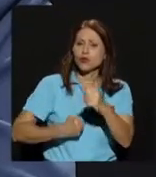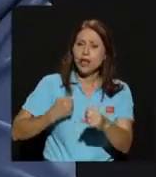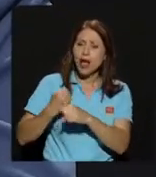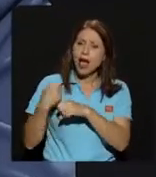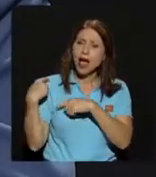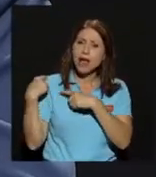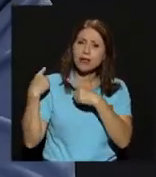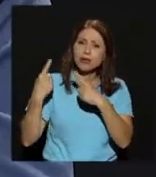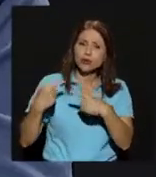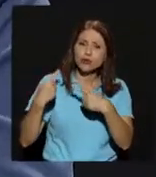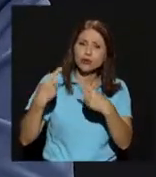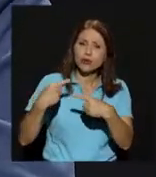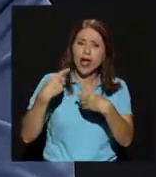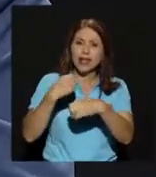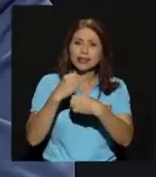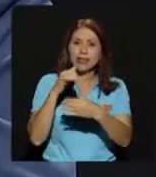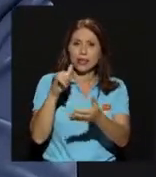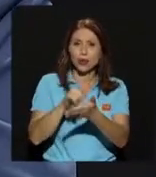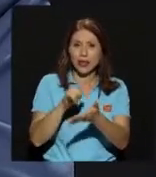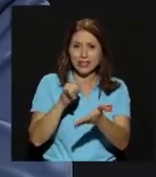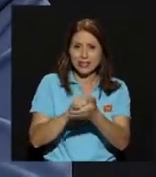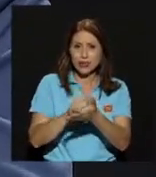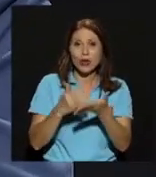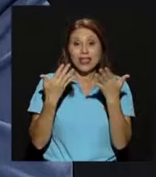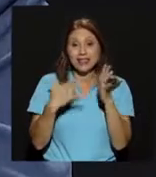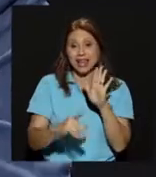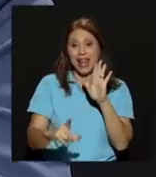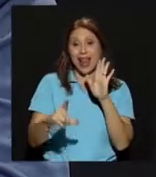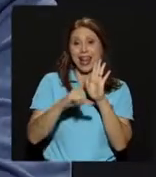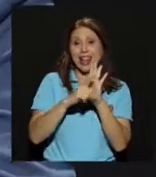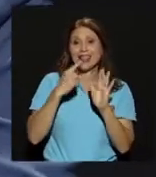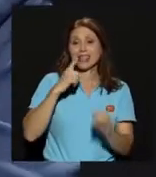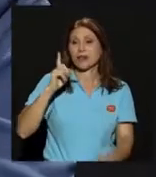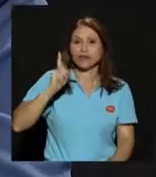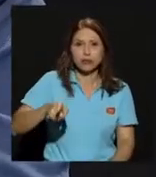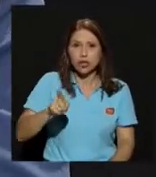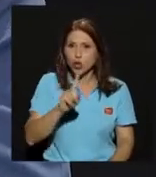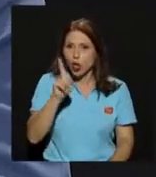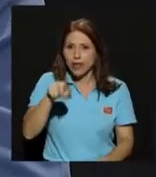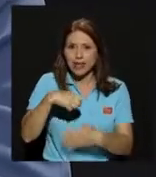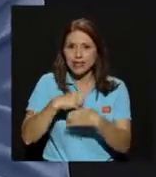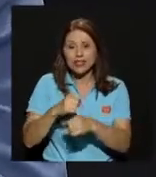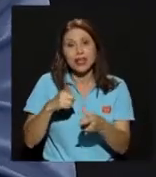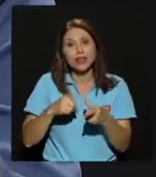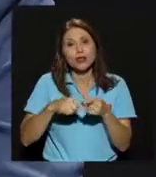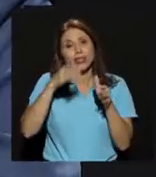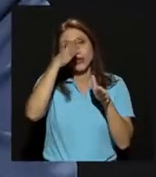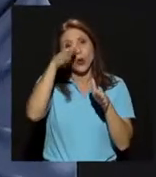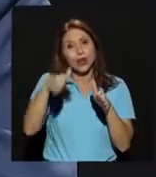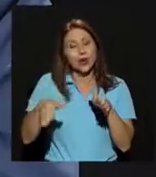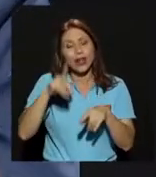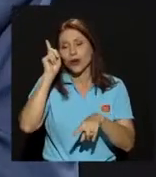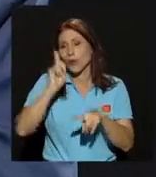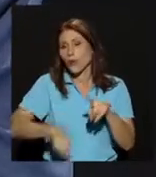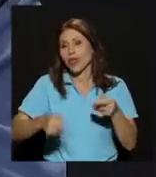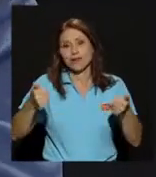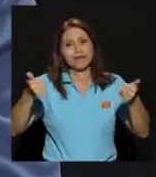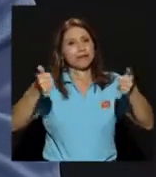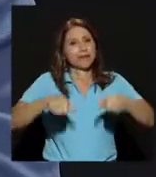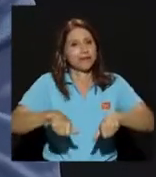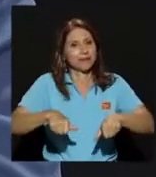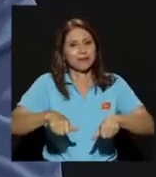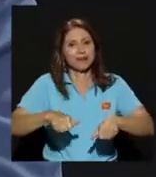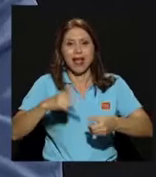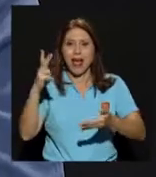haciendo esto y dado que es un mandato legal que no debe hacerse pues entonces la contraloría no puede de ninguna manera avalar esa